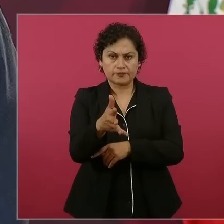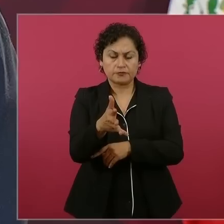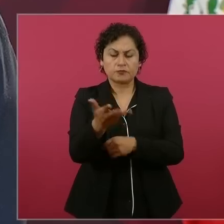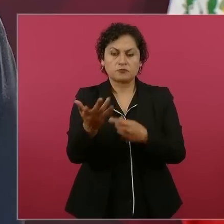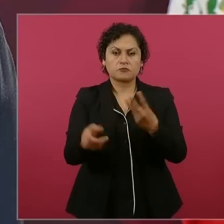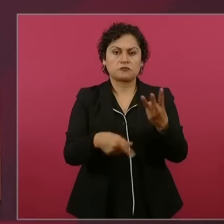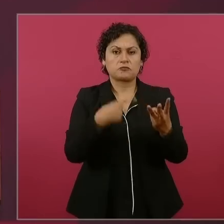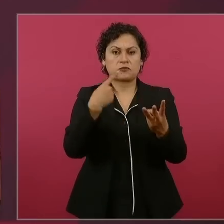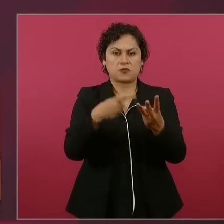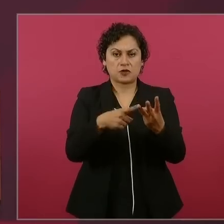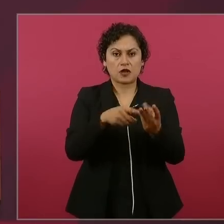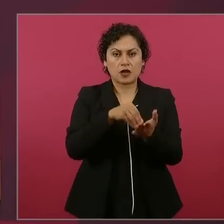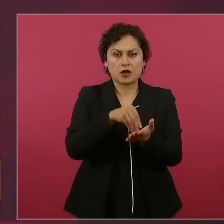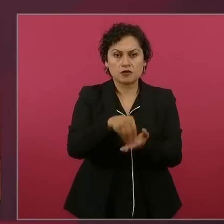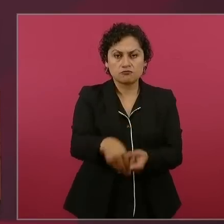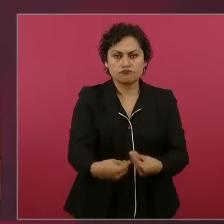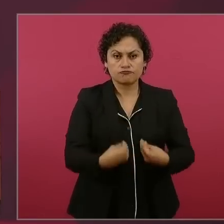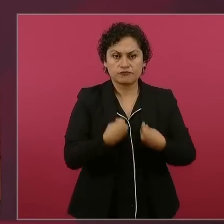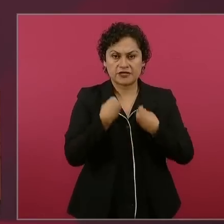Sembrando Vida son